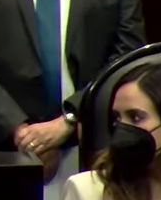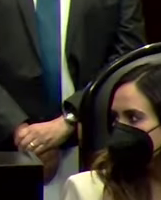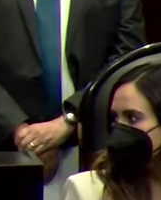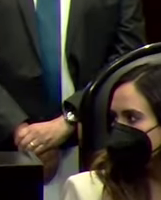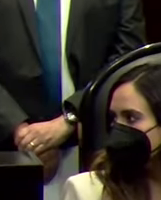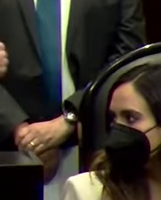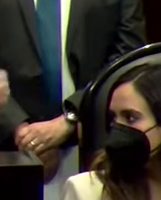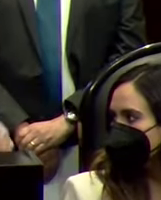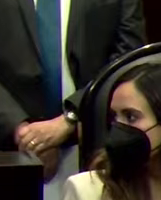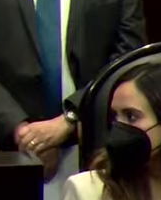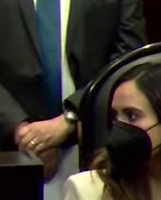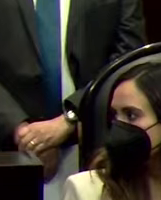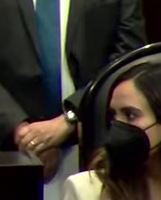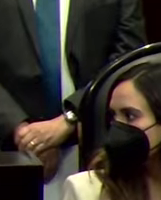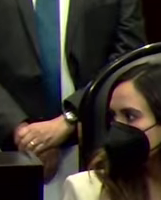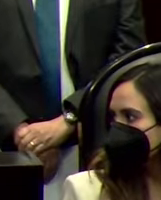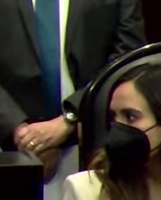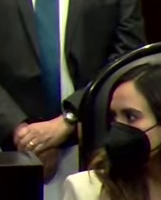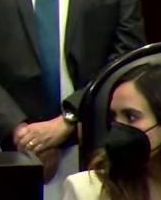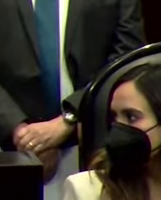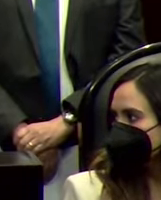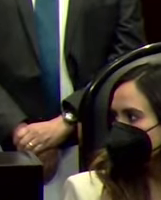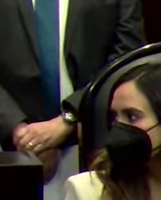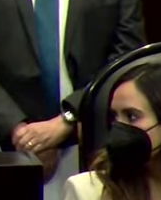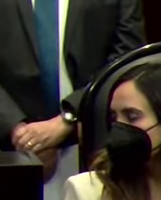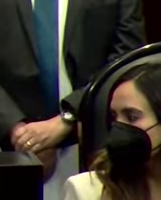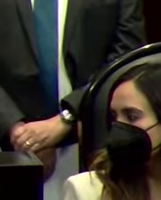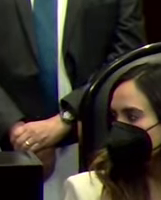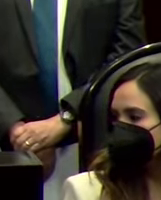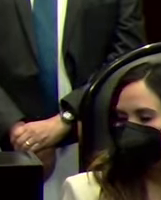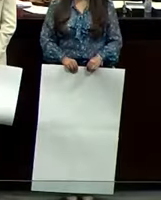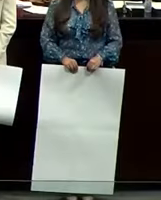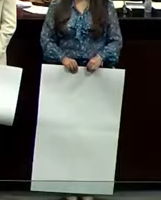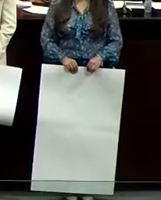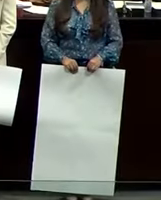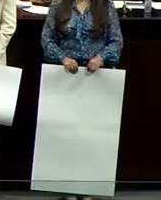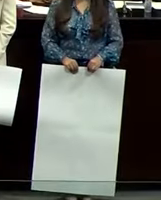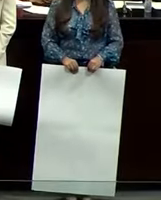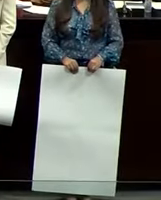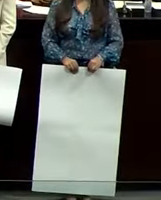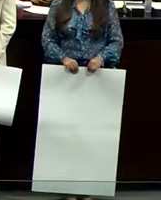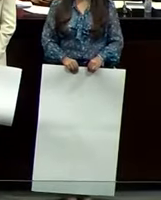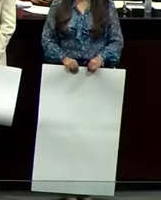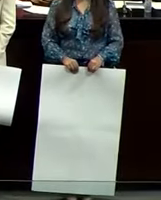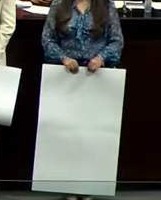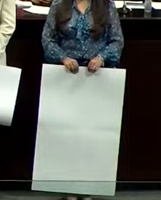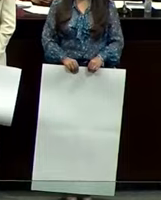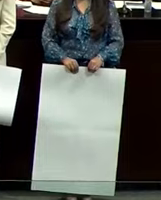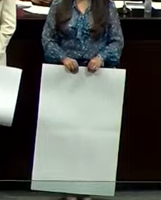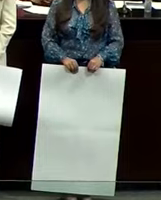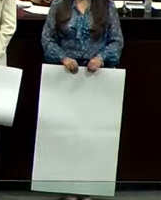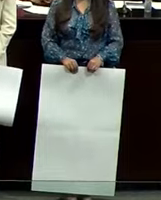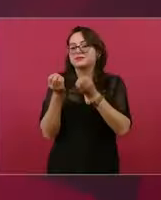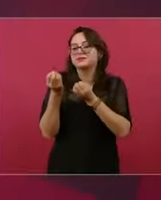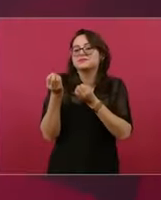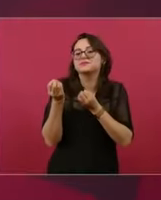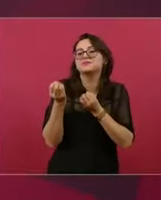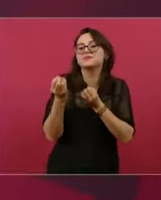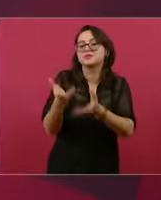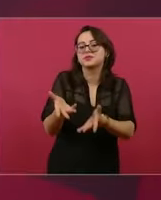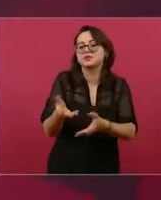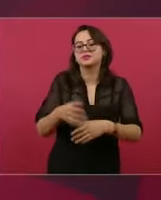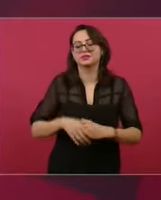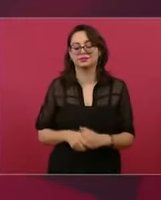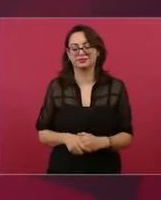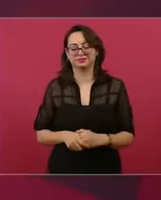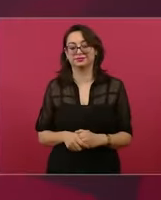panista Gabriel cuadri Y por qué lo denunció porque en una discusión en el congreso Cómo cree que le llamó señor